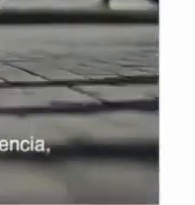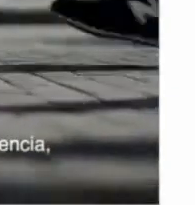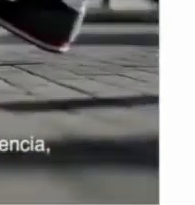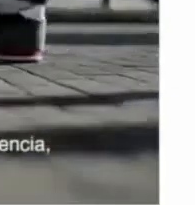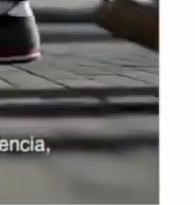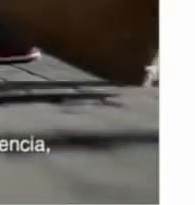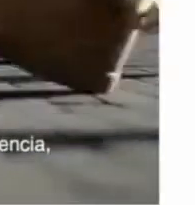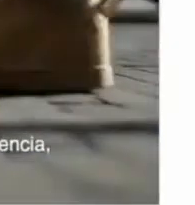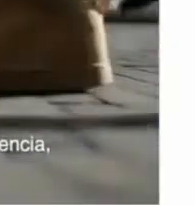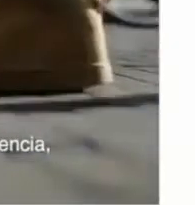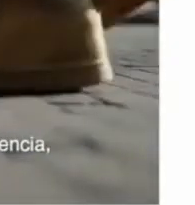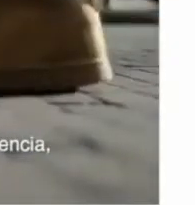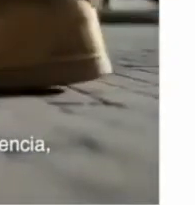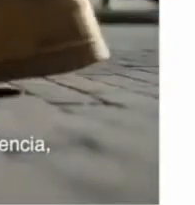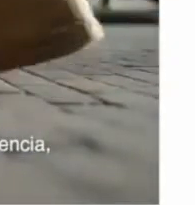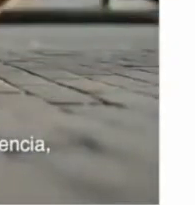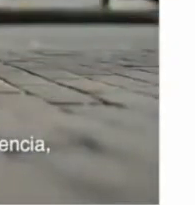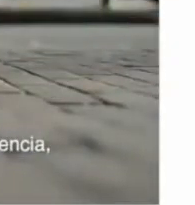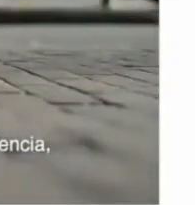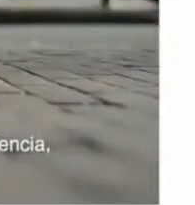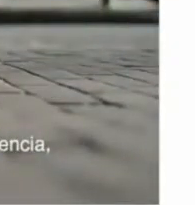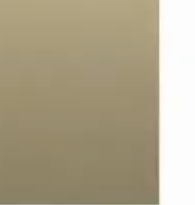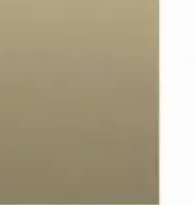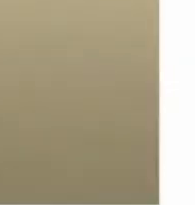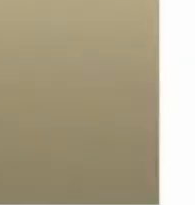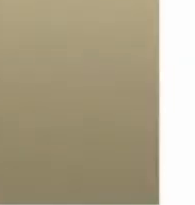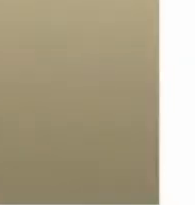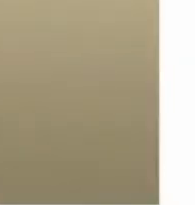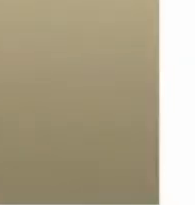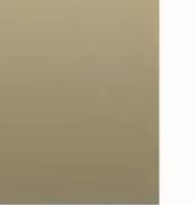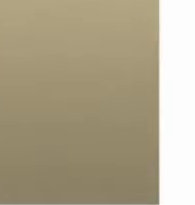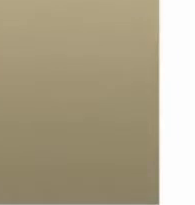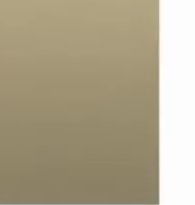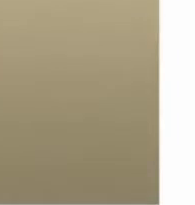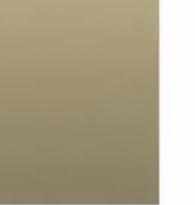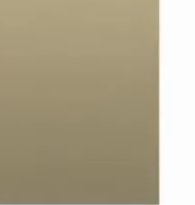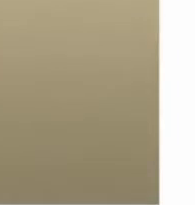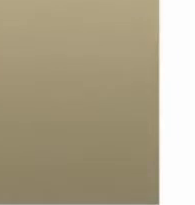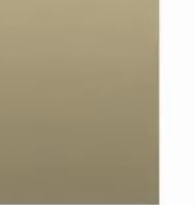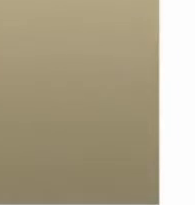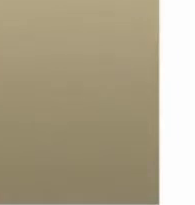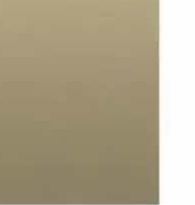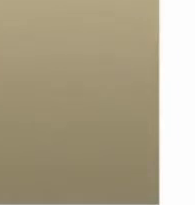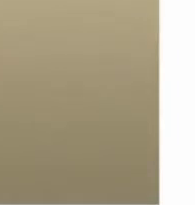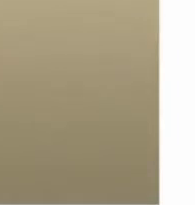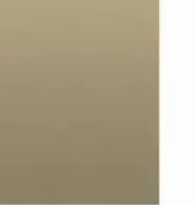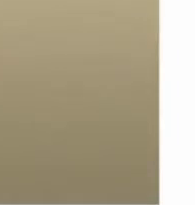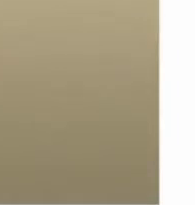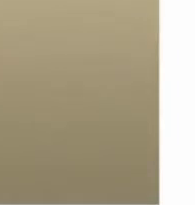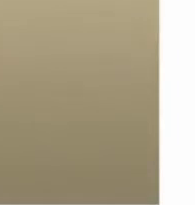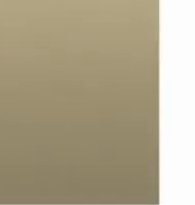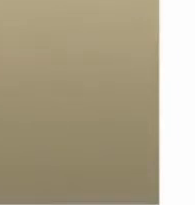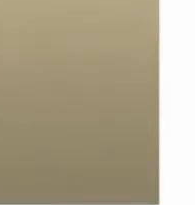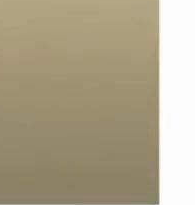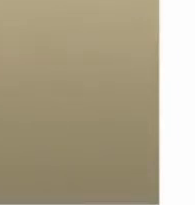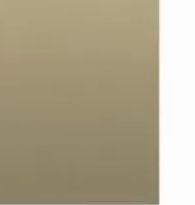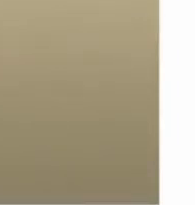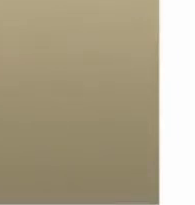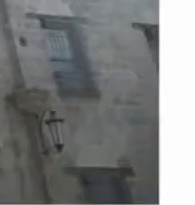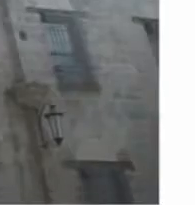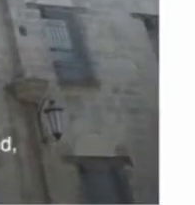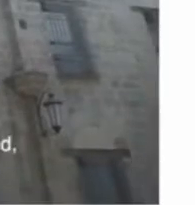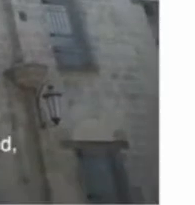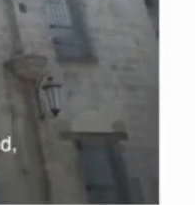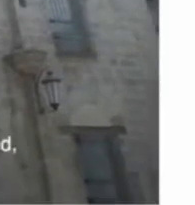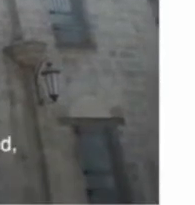Algunas personas están sufriendo situaciones de violencia, episodios de ansiedad, depresión o consumo problemático de